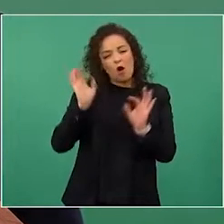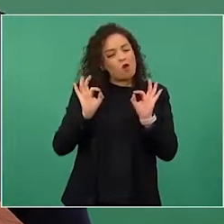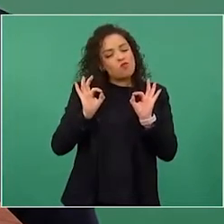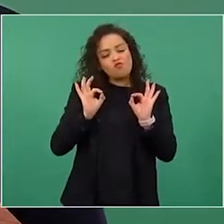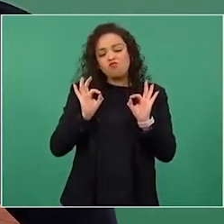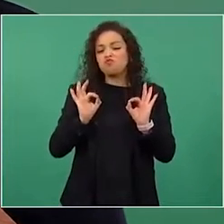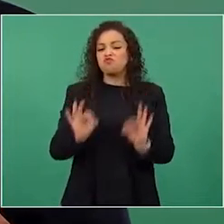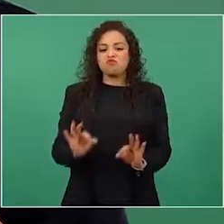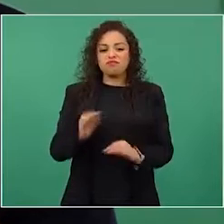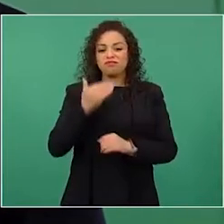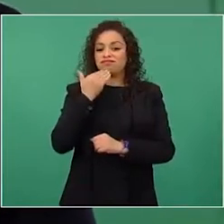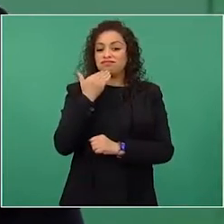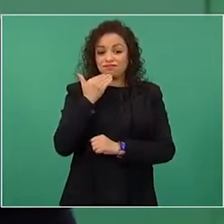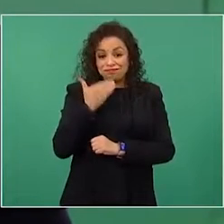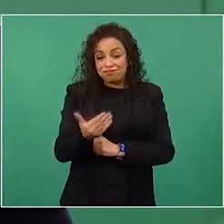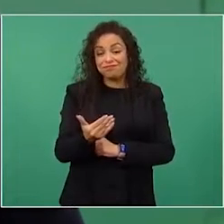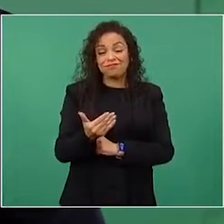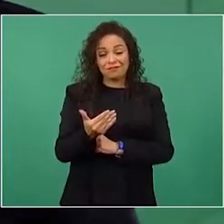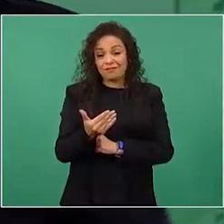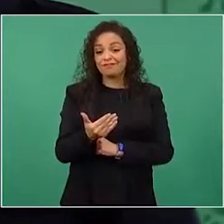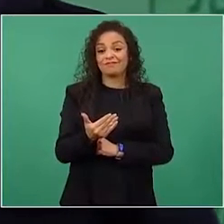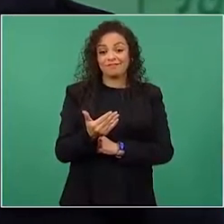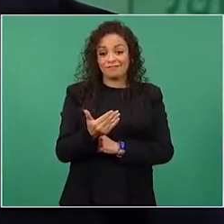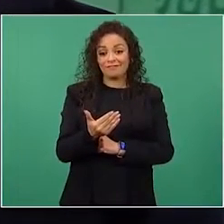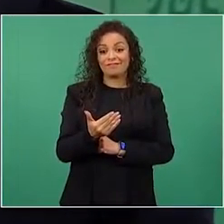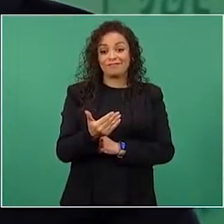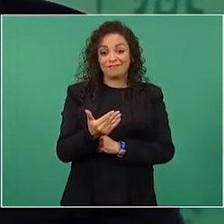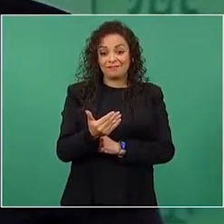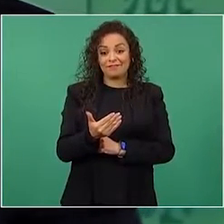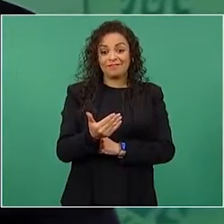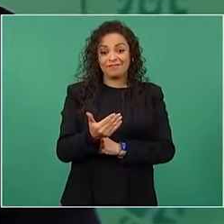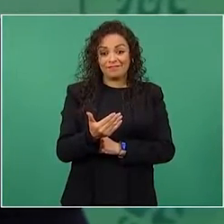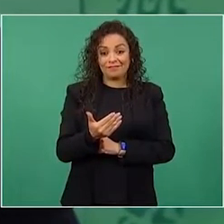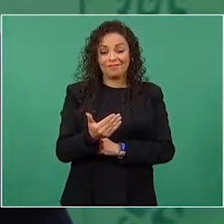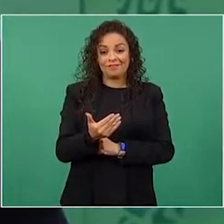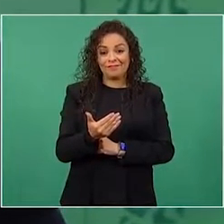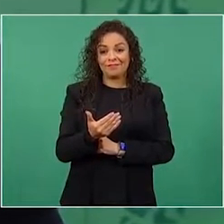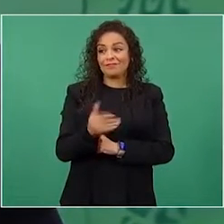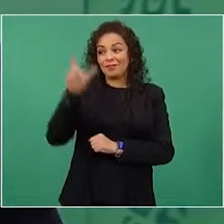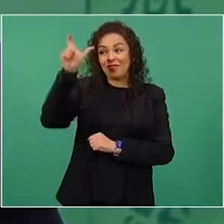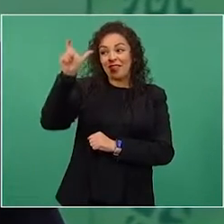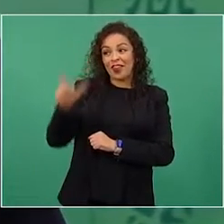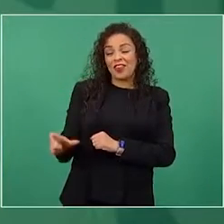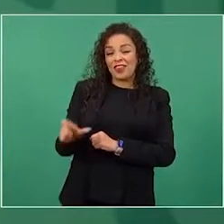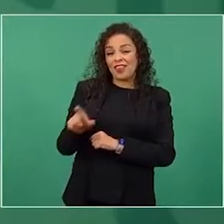Te conozco, bacalao, aunque vengas disfrazado.